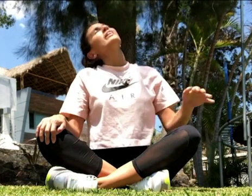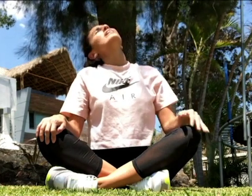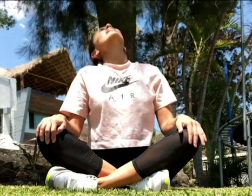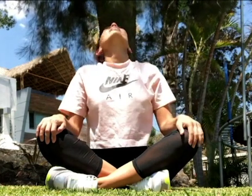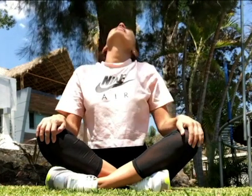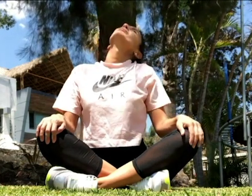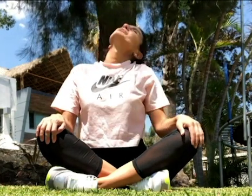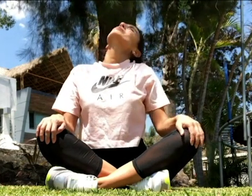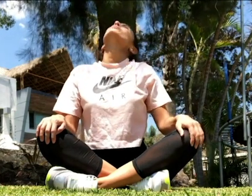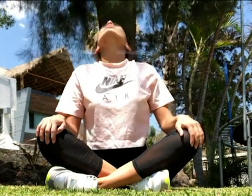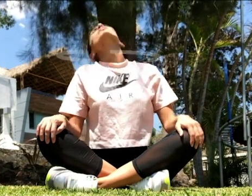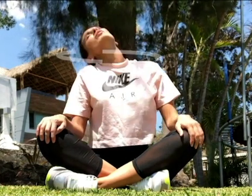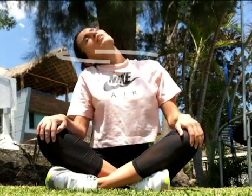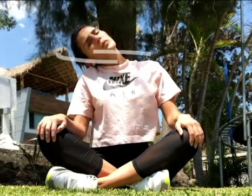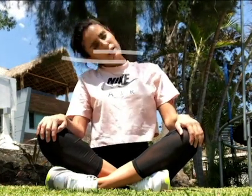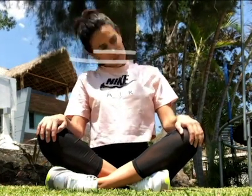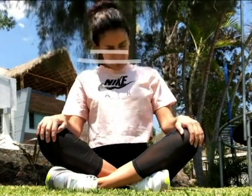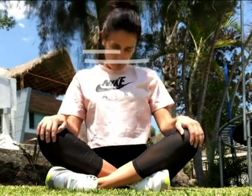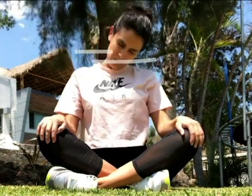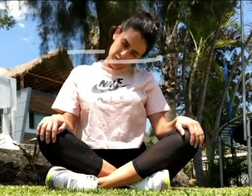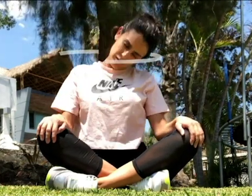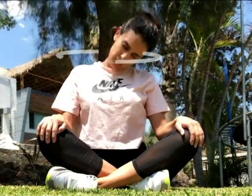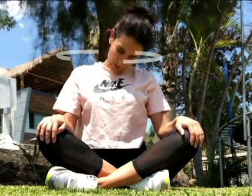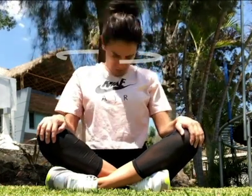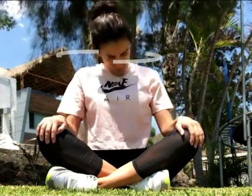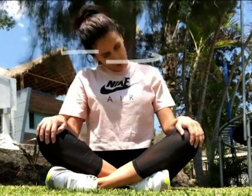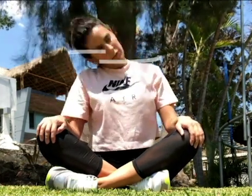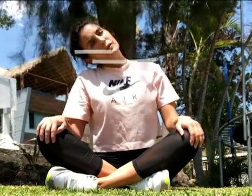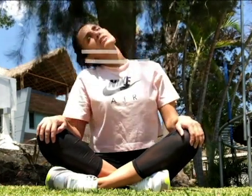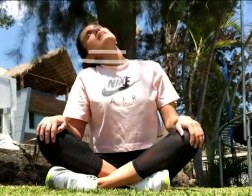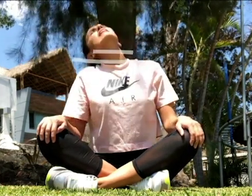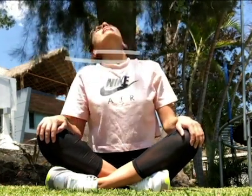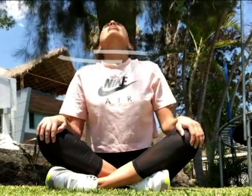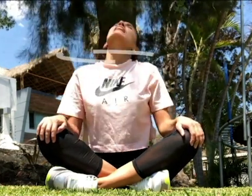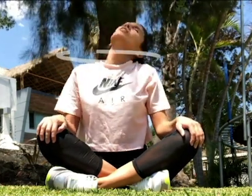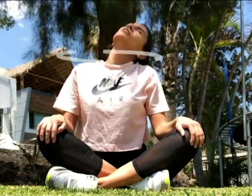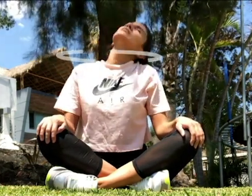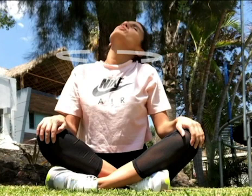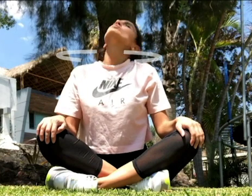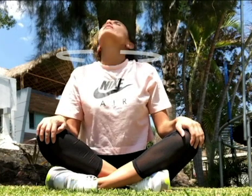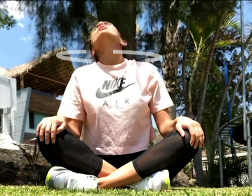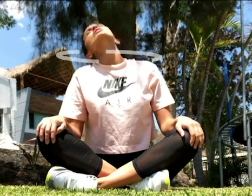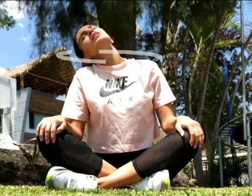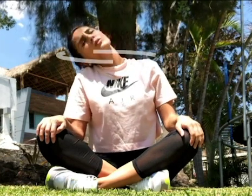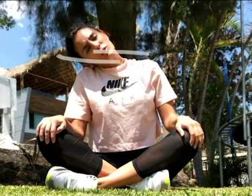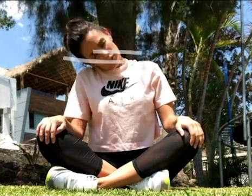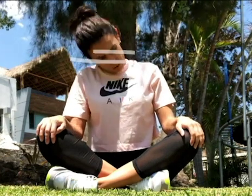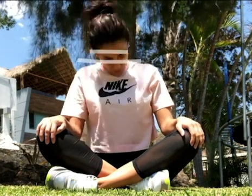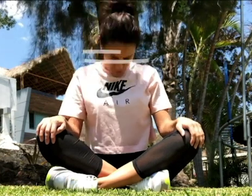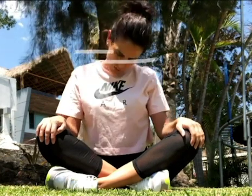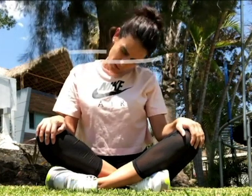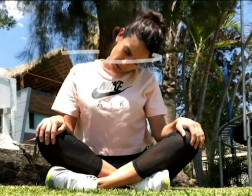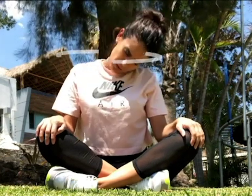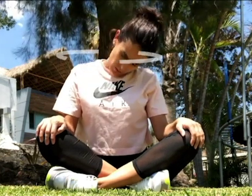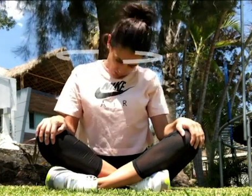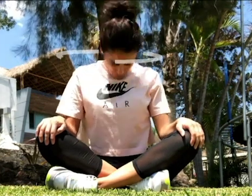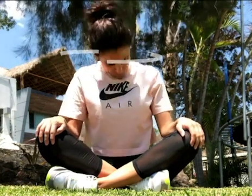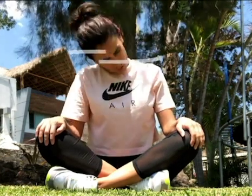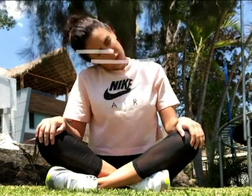Muy bien. Ahora vamos a mover un poco el cuello. Vamos a relajarlo. Hacemos medios círculos.